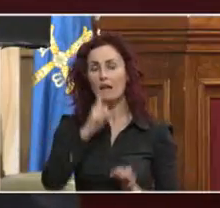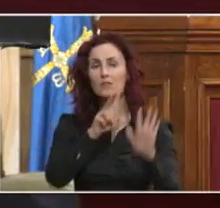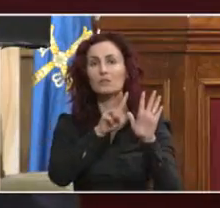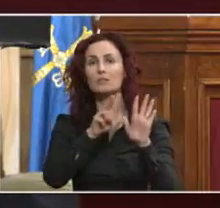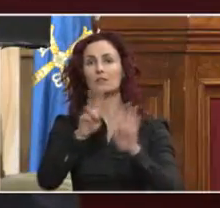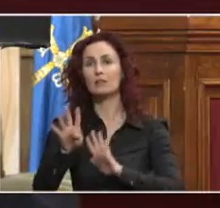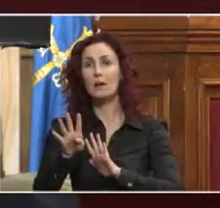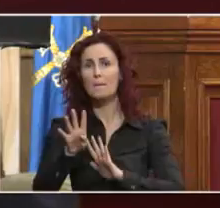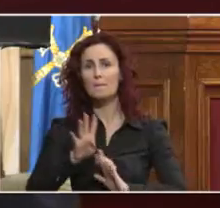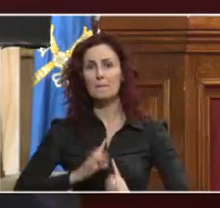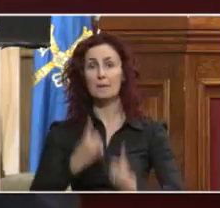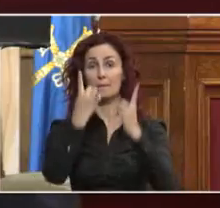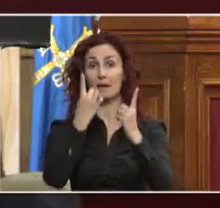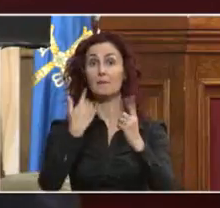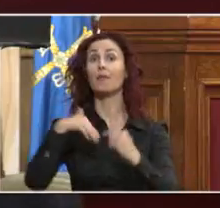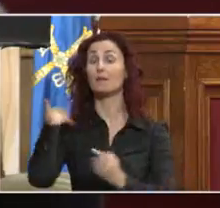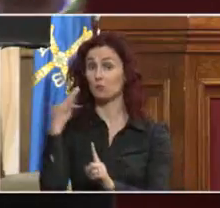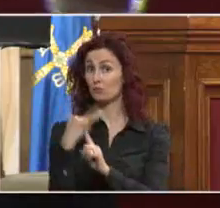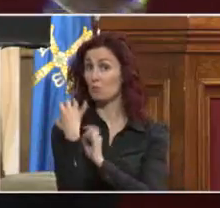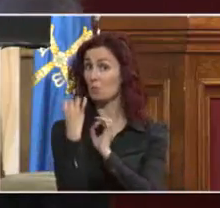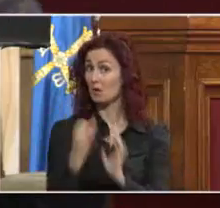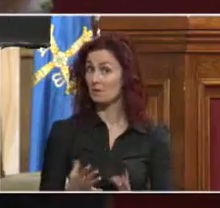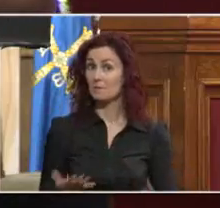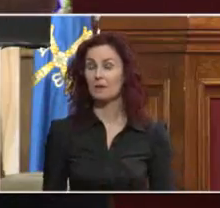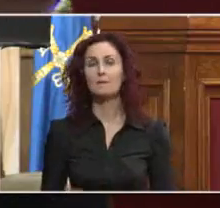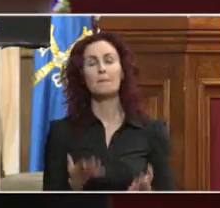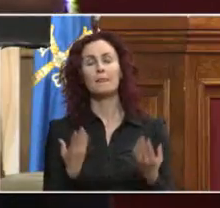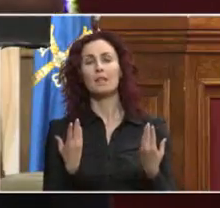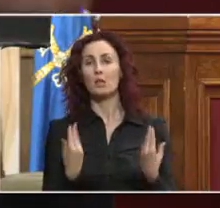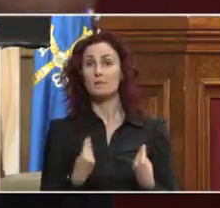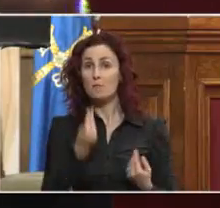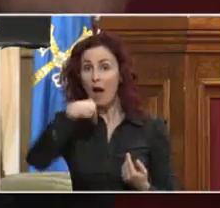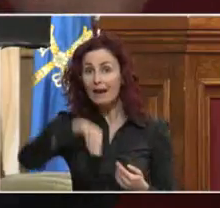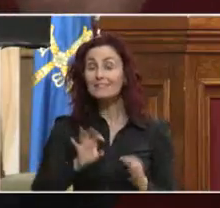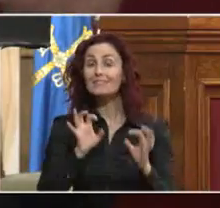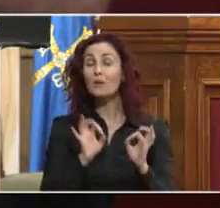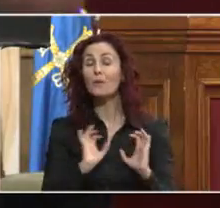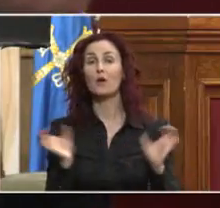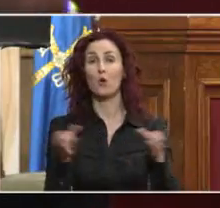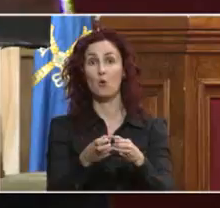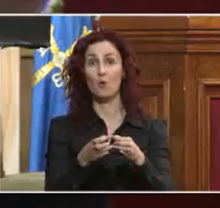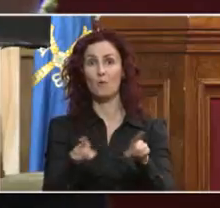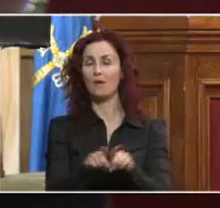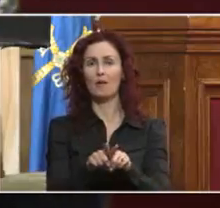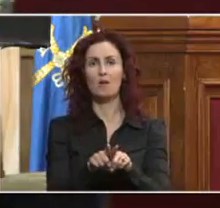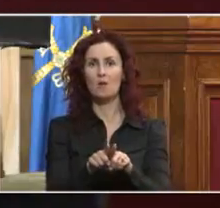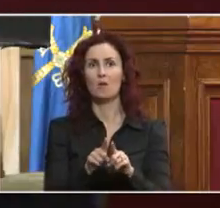74 en esas condiciones. Con la salvedad de que había ya un grupo de